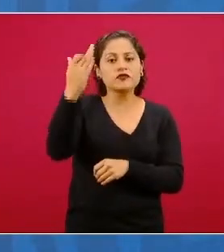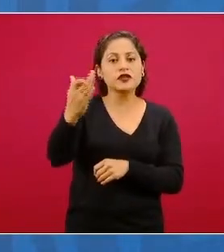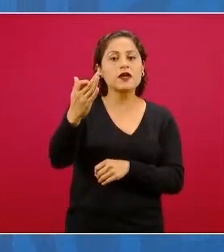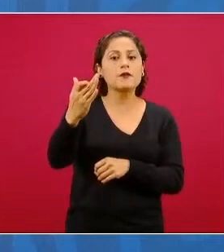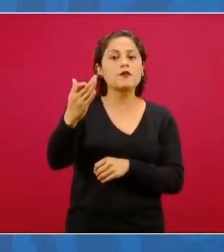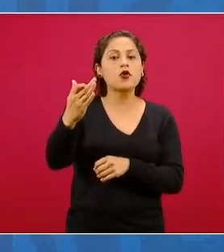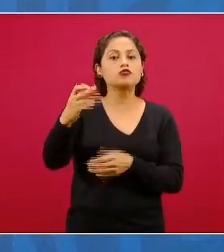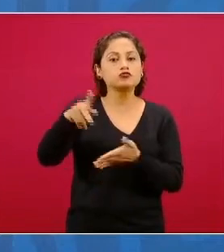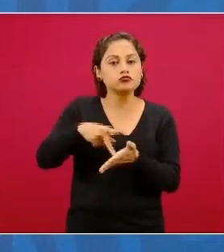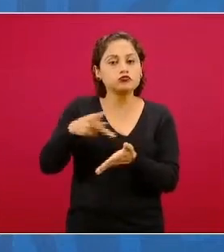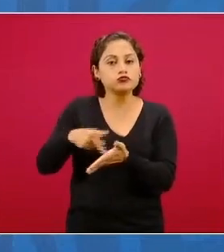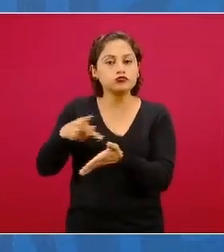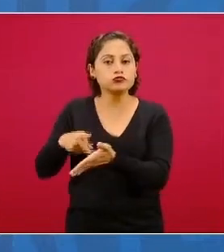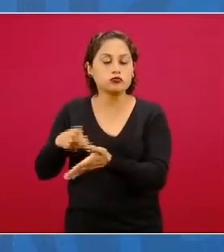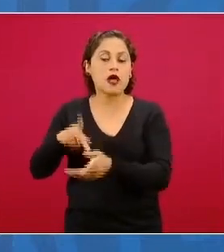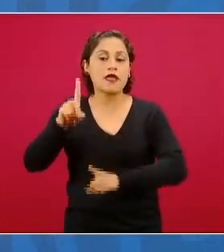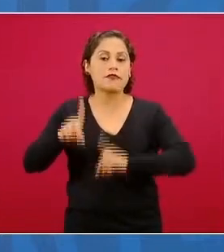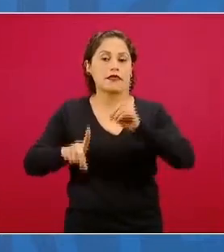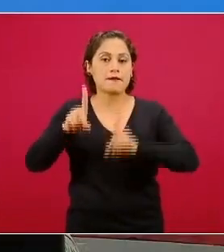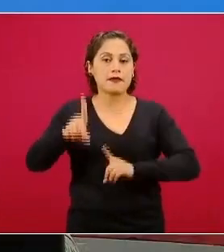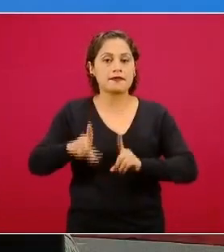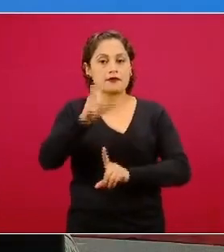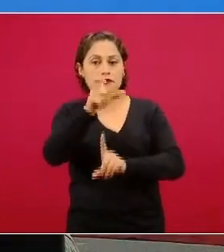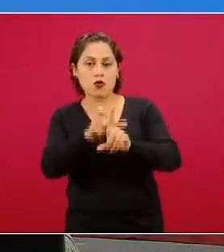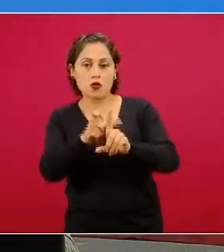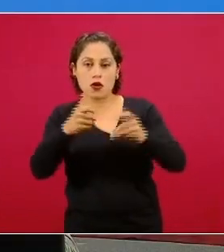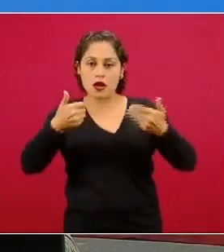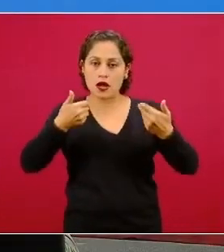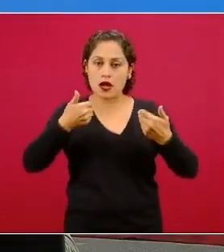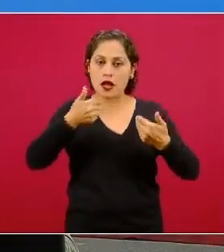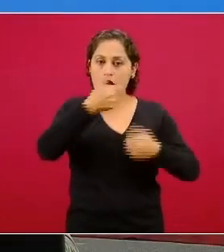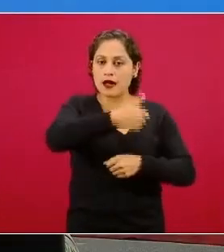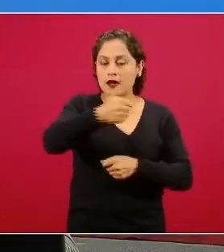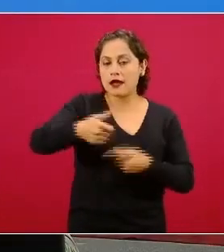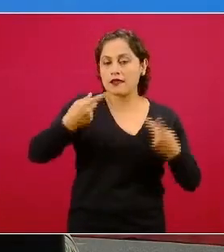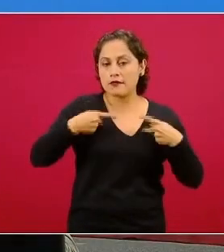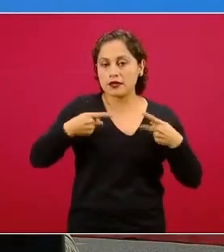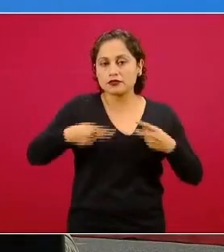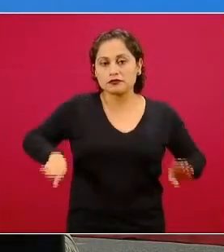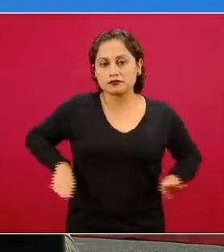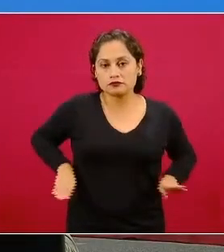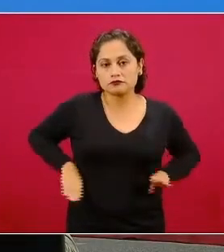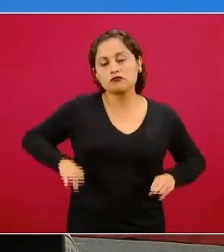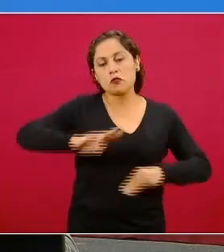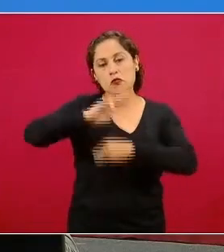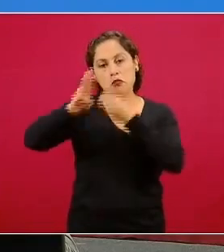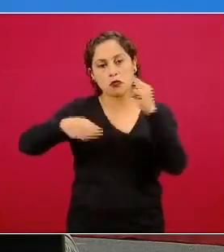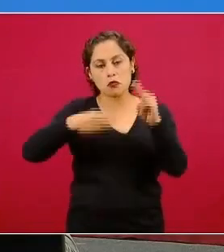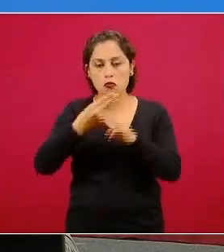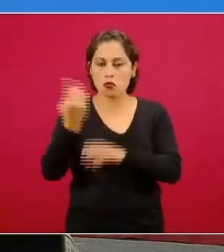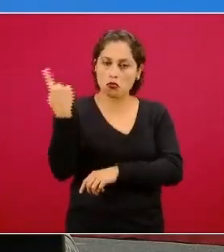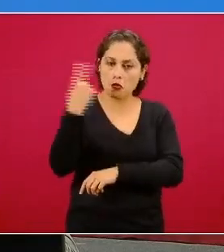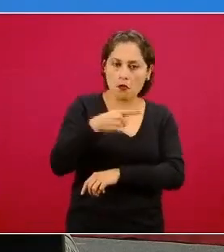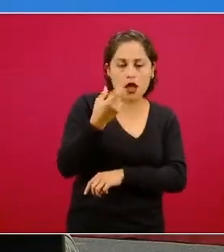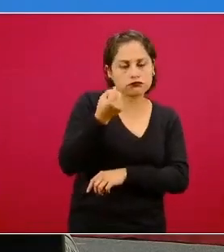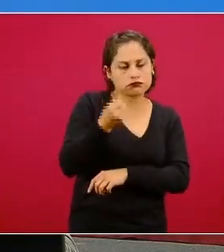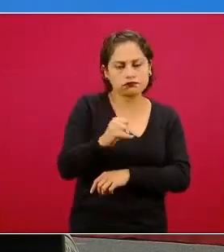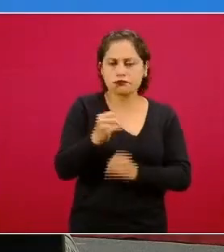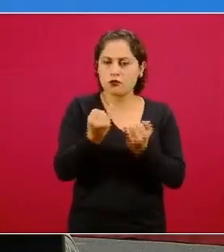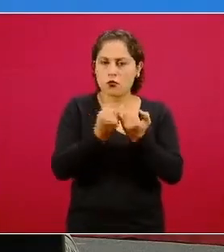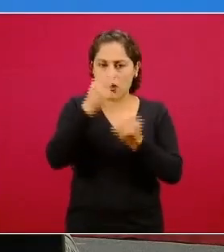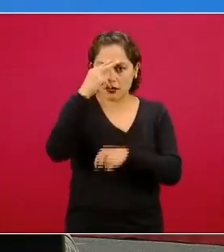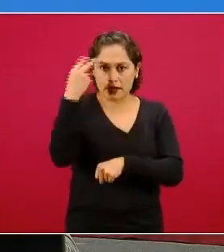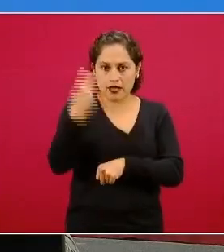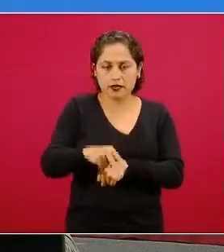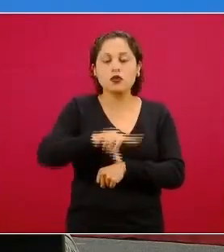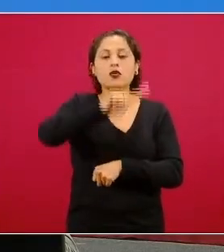esquema de riesgo que se ha estandarizado en el mundo y también en México. Ya hablaremos de ello, pero es para recordar la importancia de la